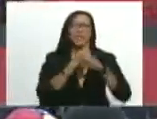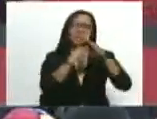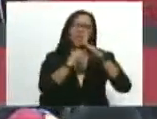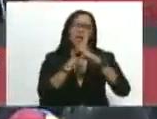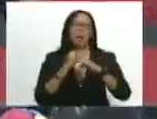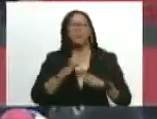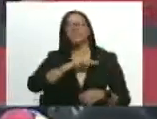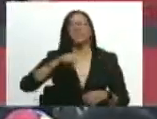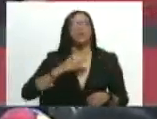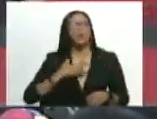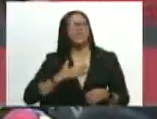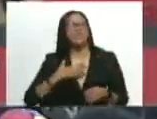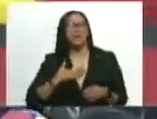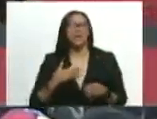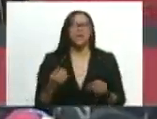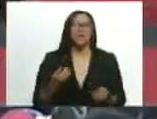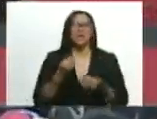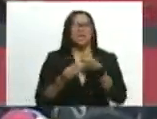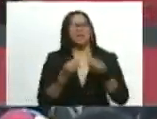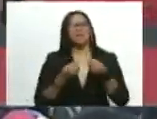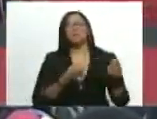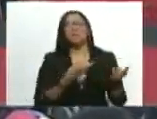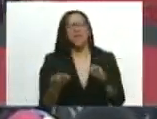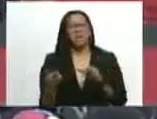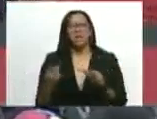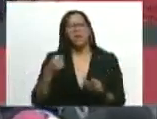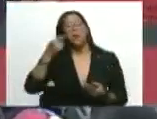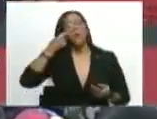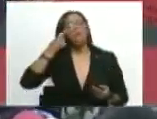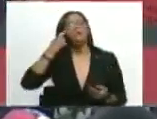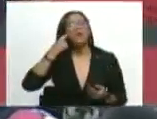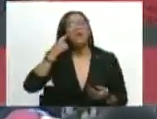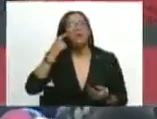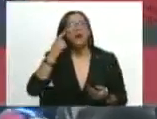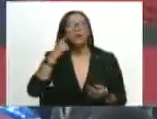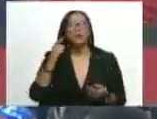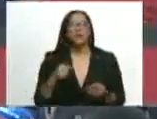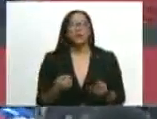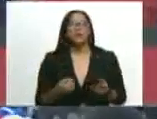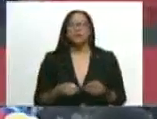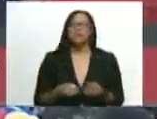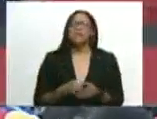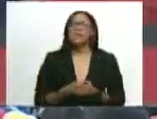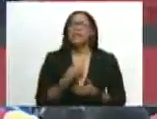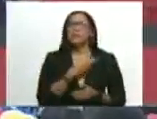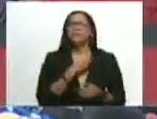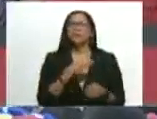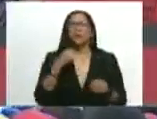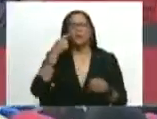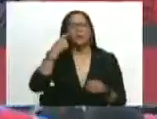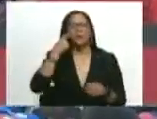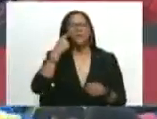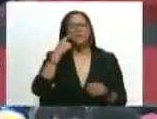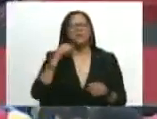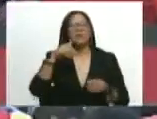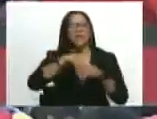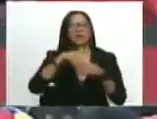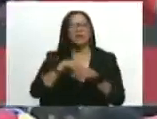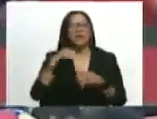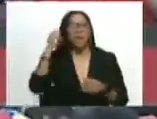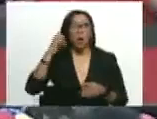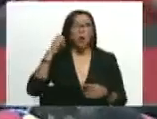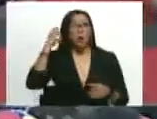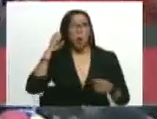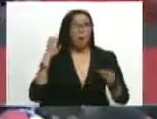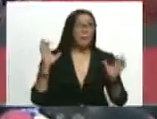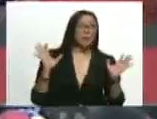y hazme el favor y me invitas como observador de la misión de observación electoral Europa